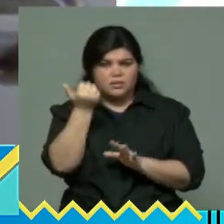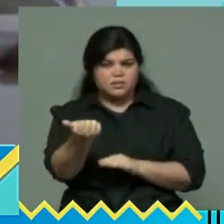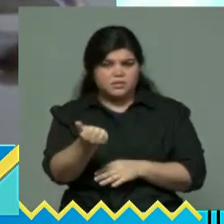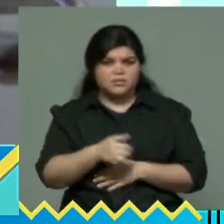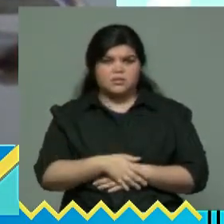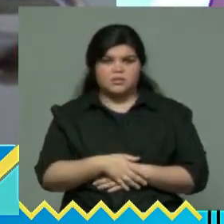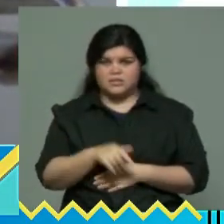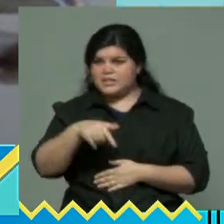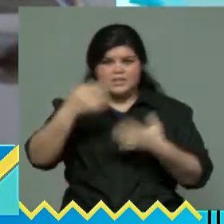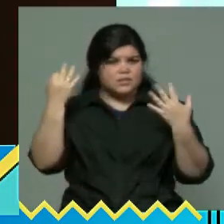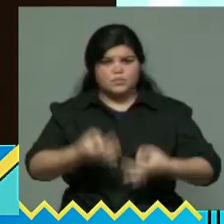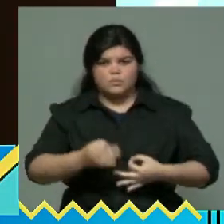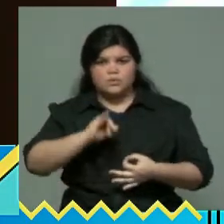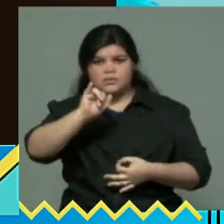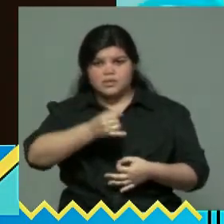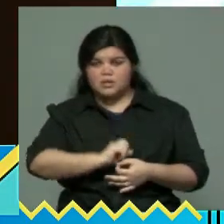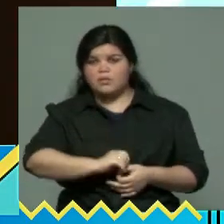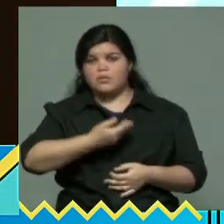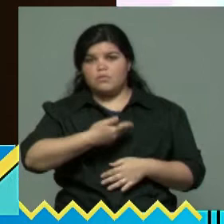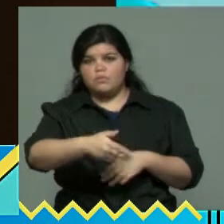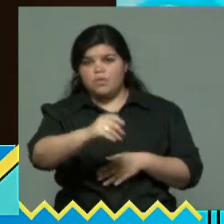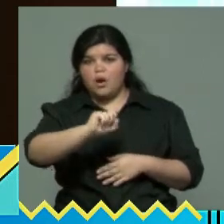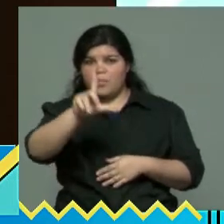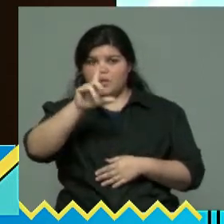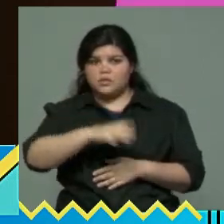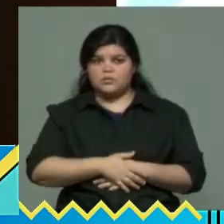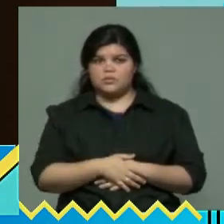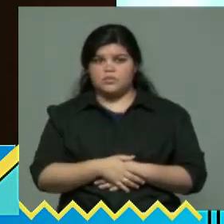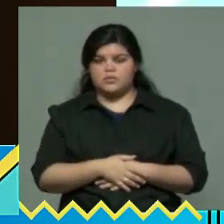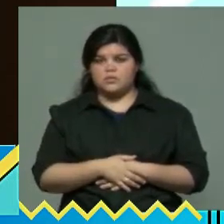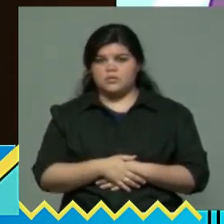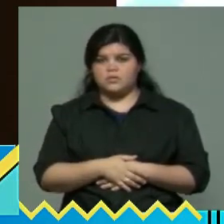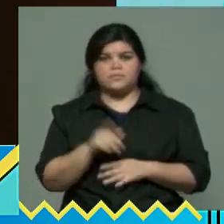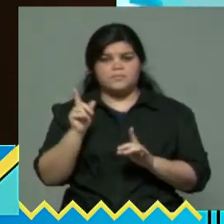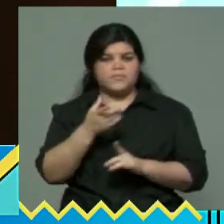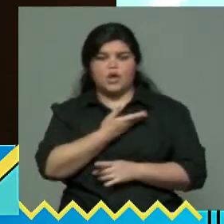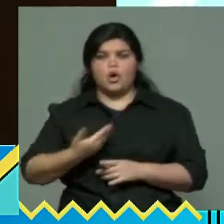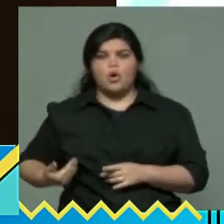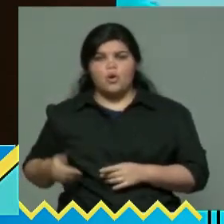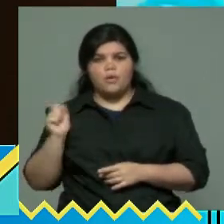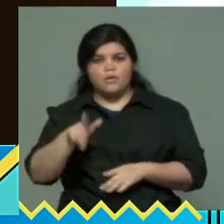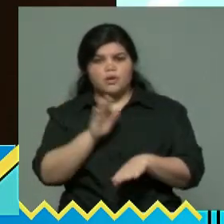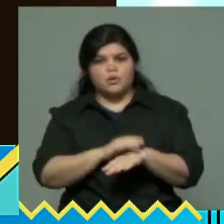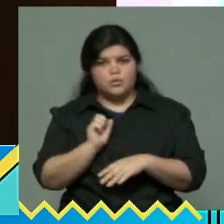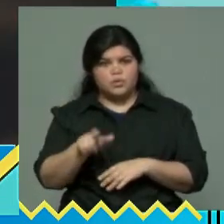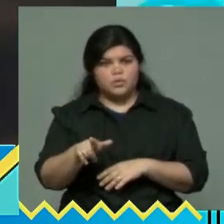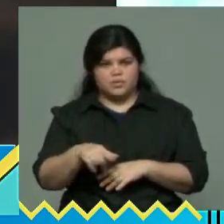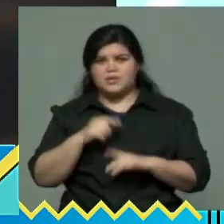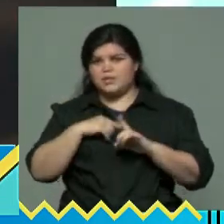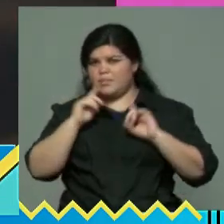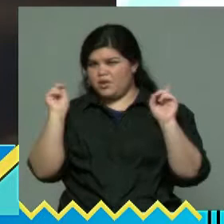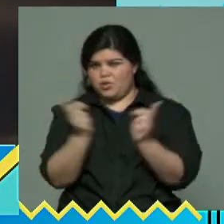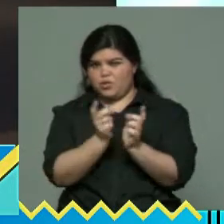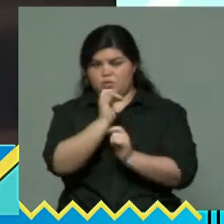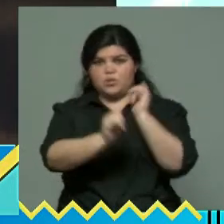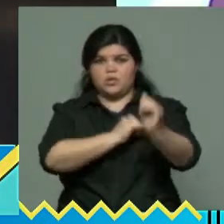se vienen, para mí, montados sobre un envalentonamiento del gobierno. Una cosa cortita, que si me permiten decir, por